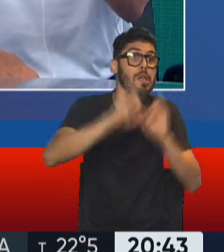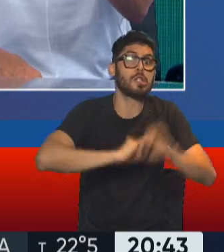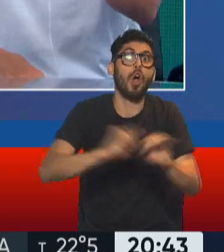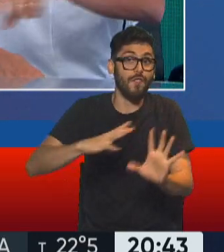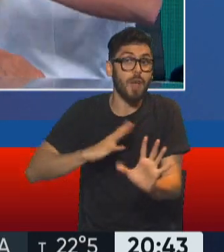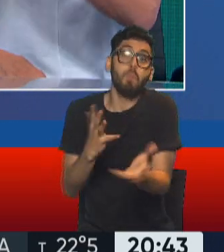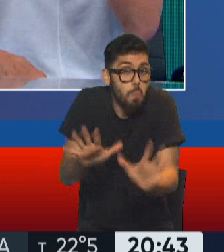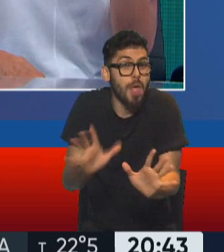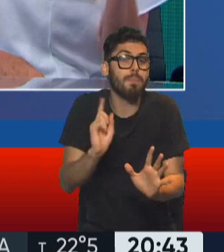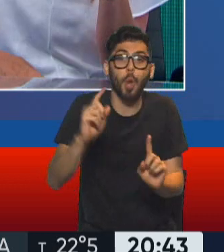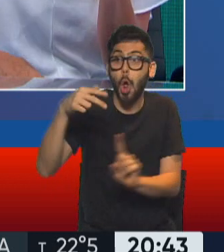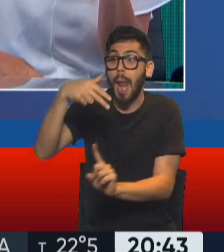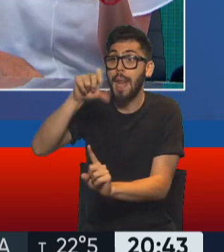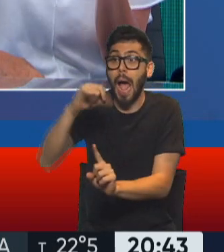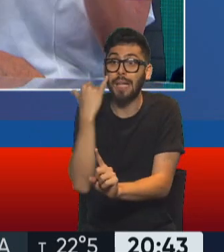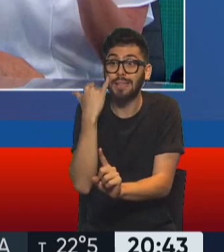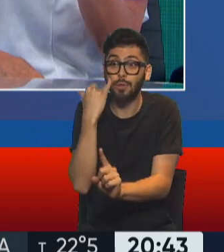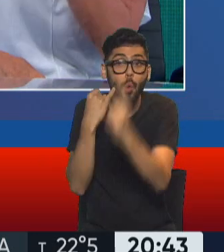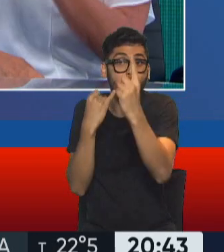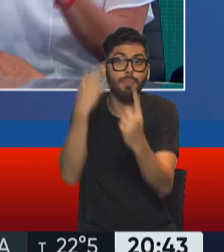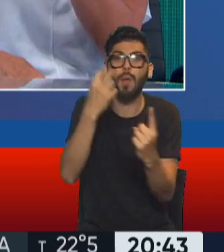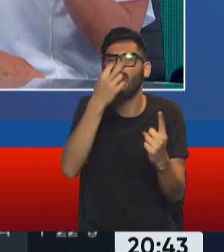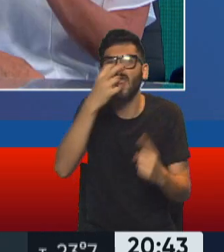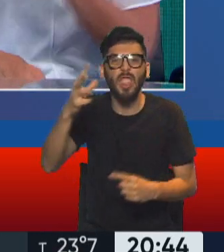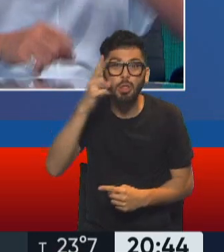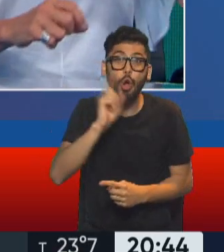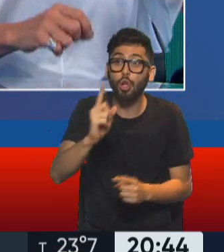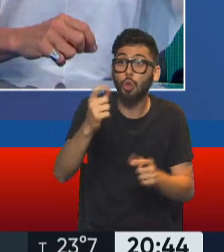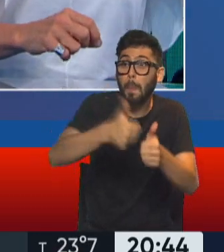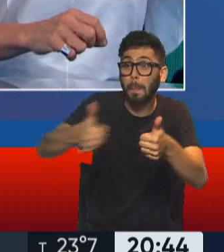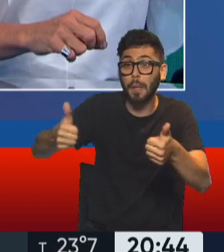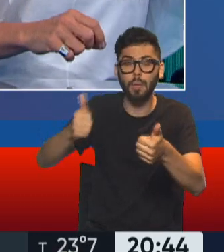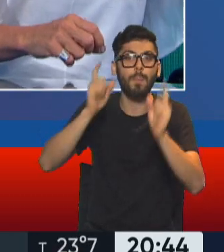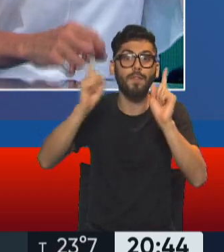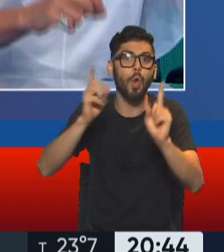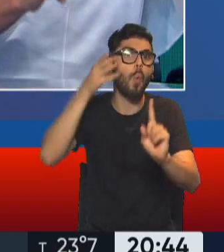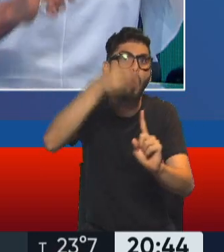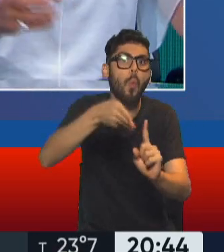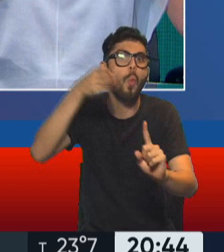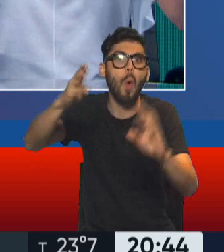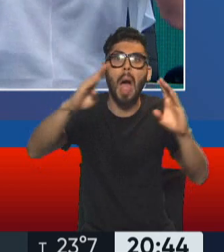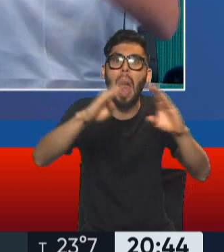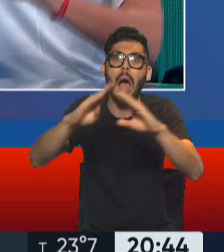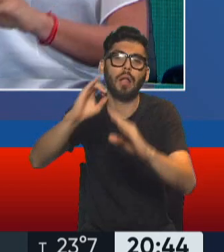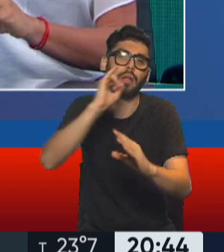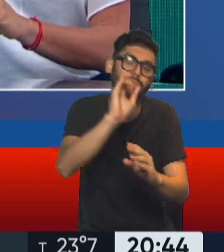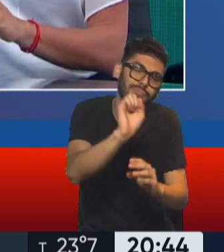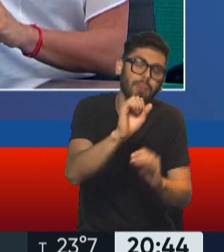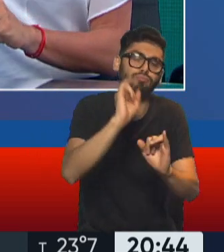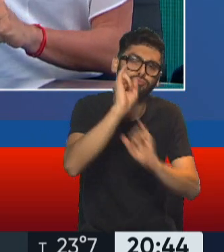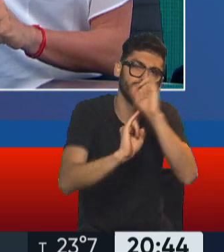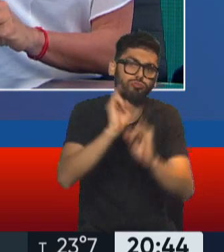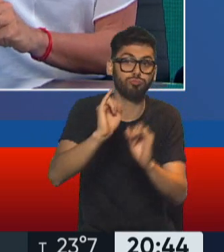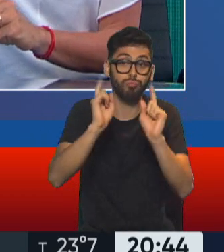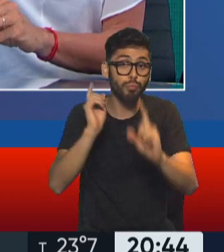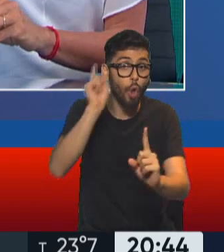en Quilmes, hay 28.000 docentes trabajando adentro de las escuelas, yendo casa por casa para que nadie se quede sin el